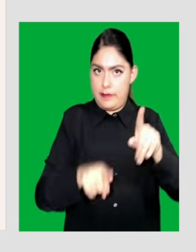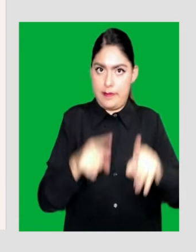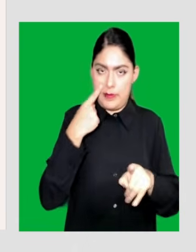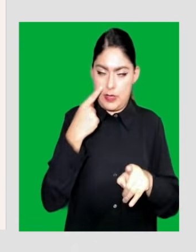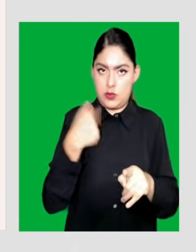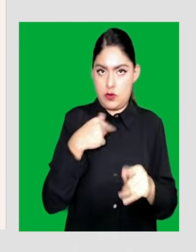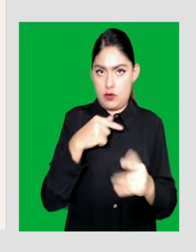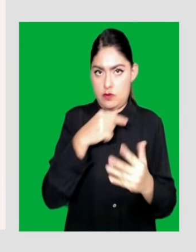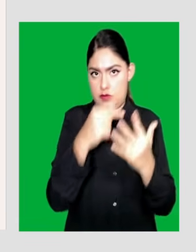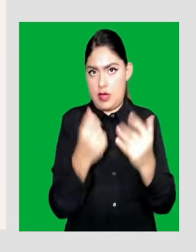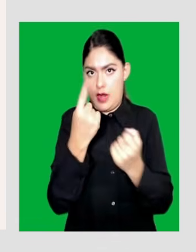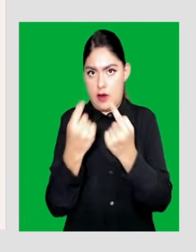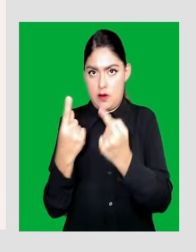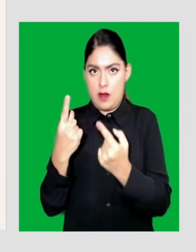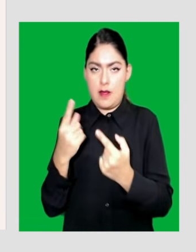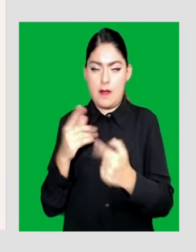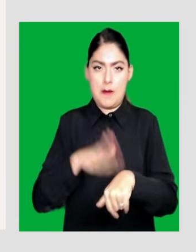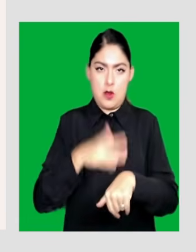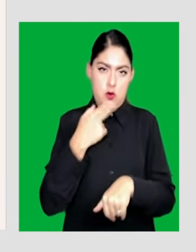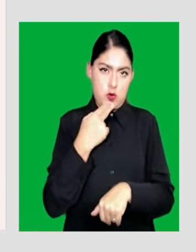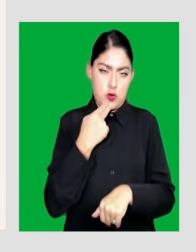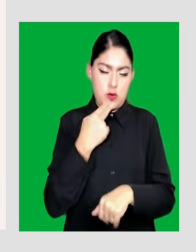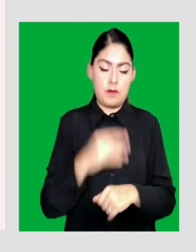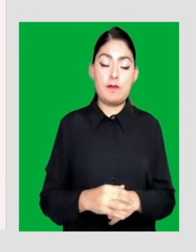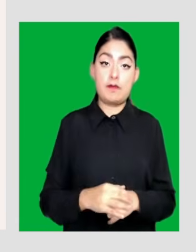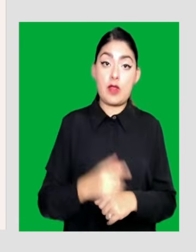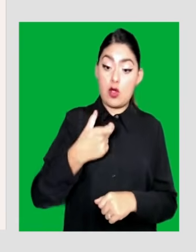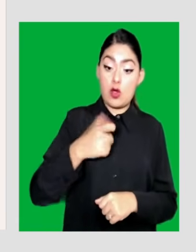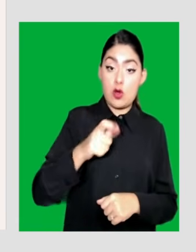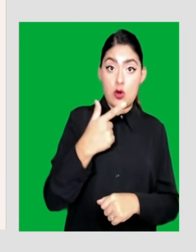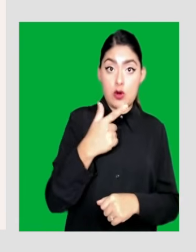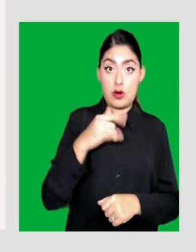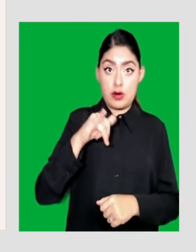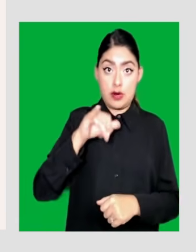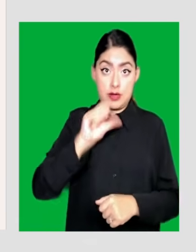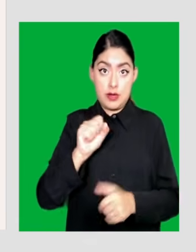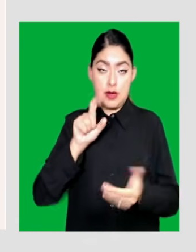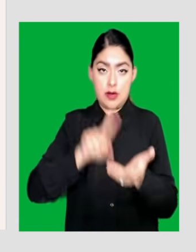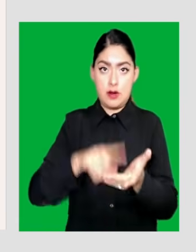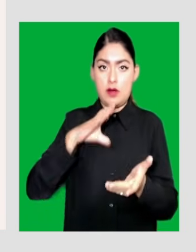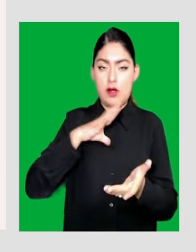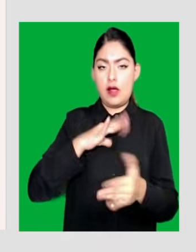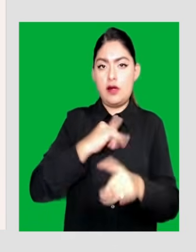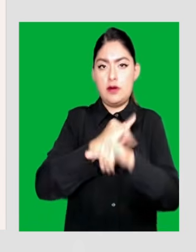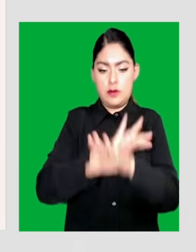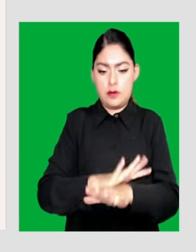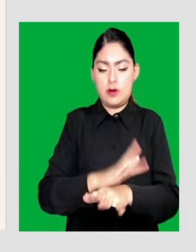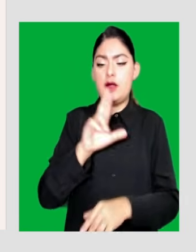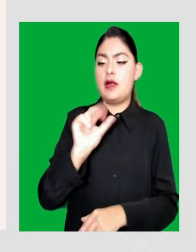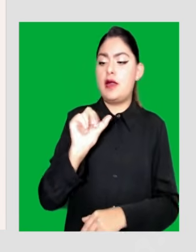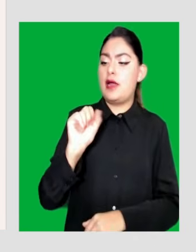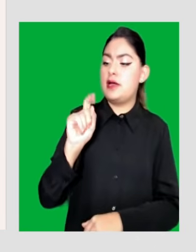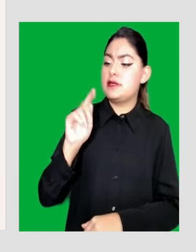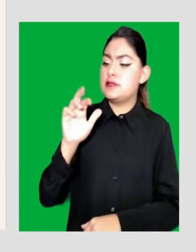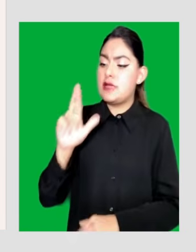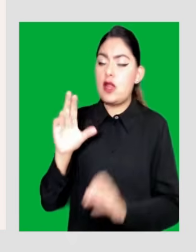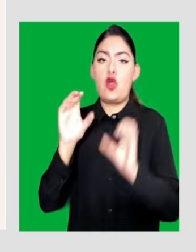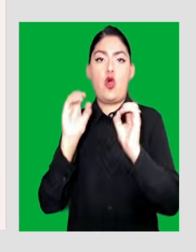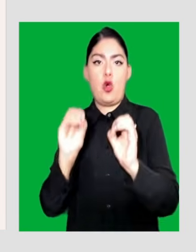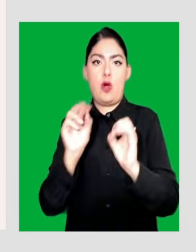En el mundo de los sistemas de información geográfica hay una amplia variedad de plataformas disponibles, cada una con sus